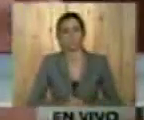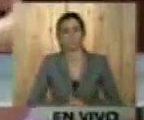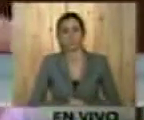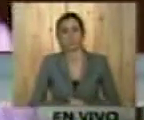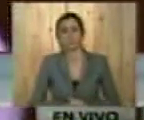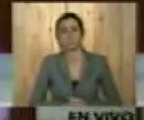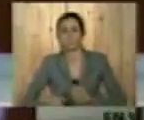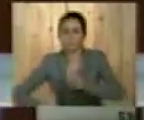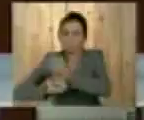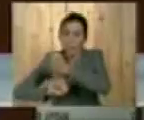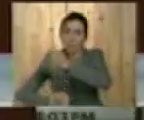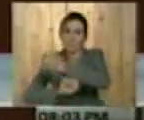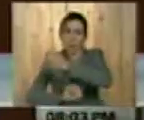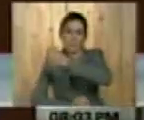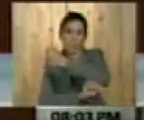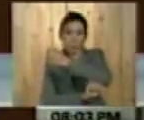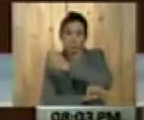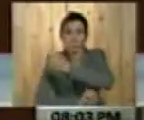bases materiales,